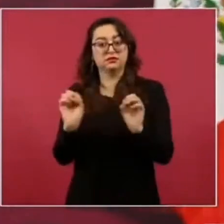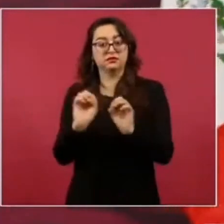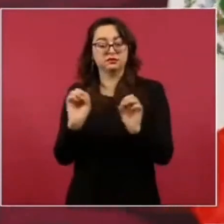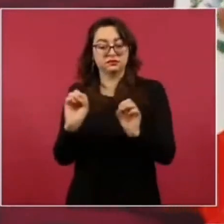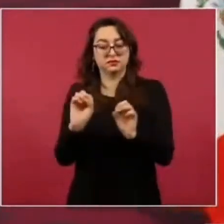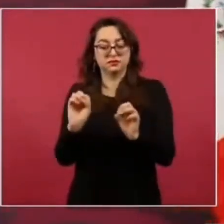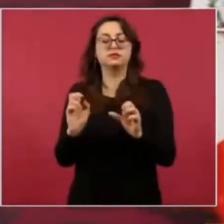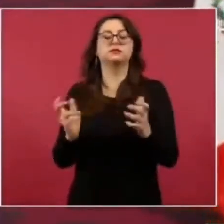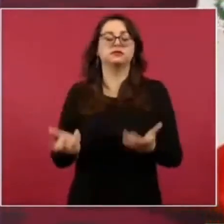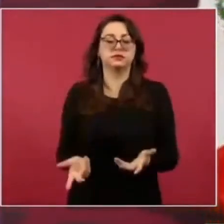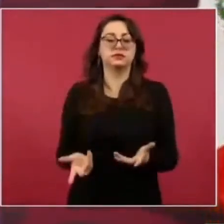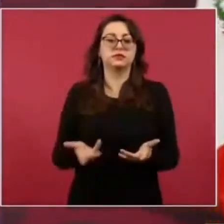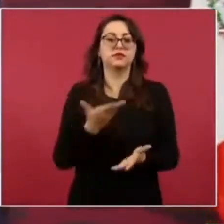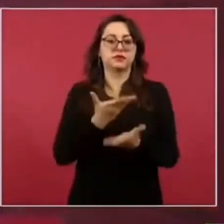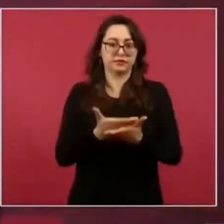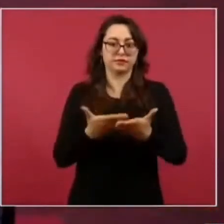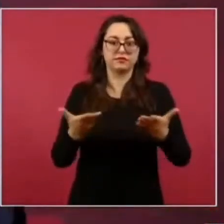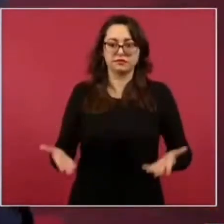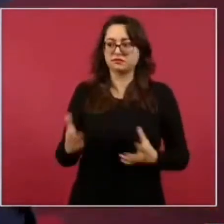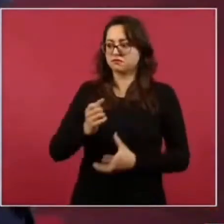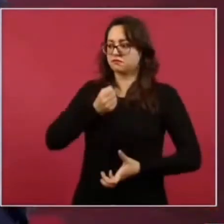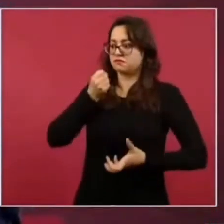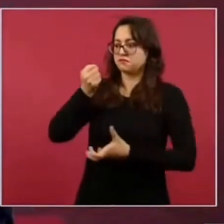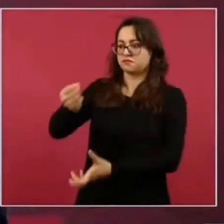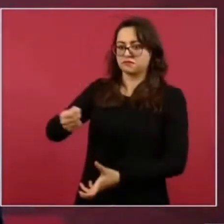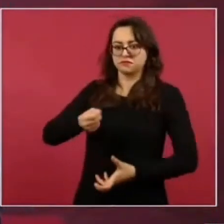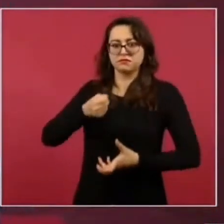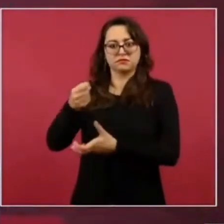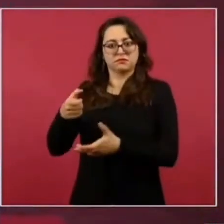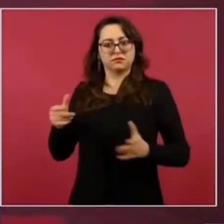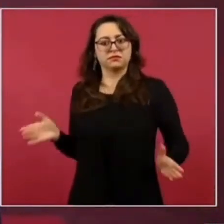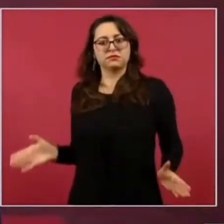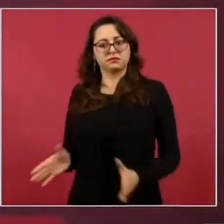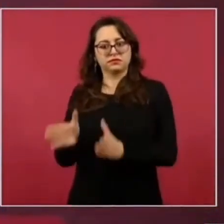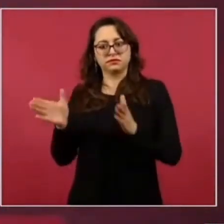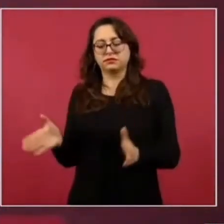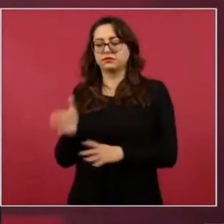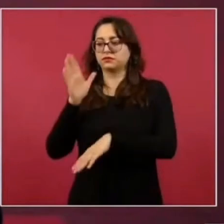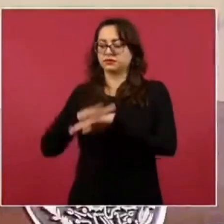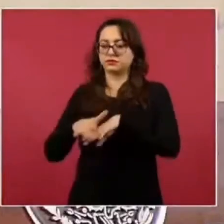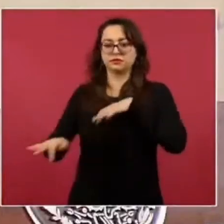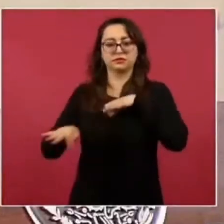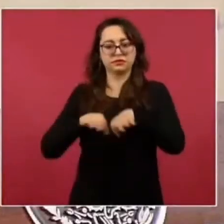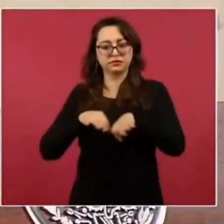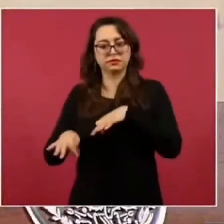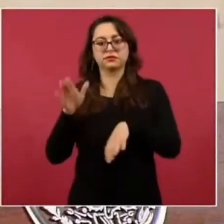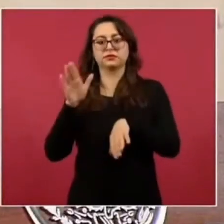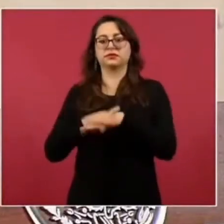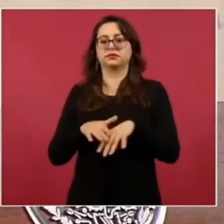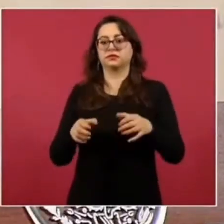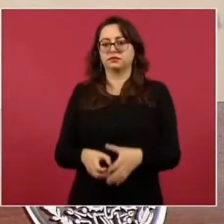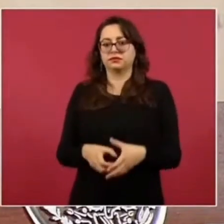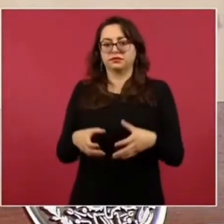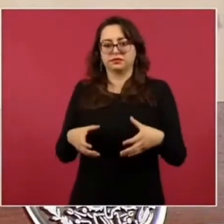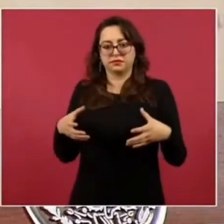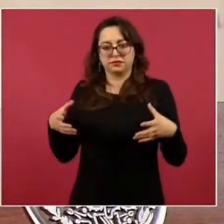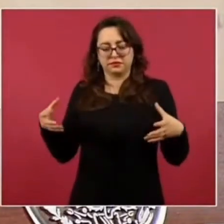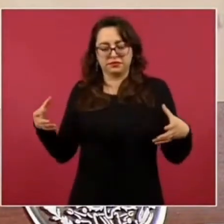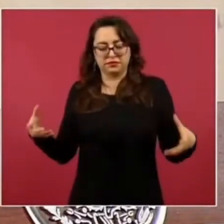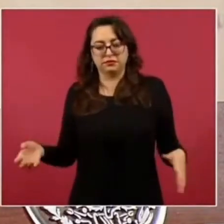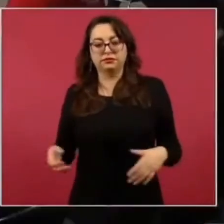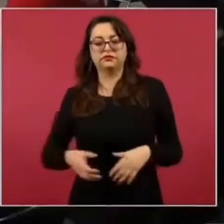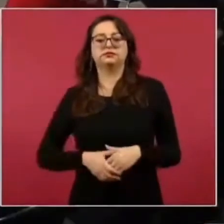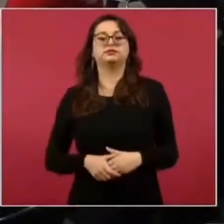ha permitido pues que haya empleo y que haya crecimiento